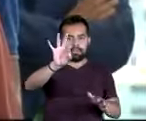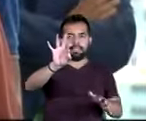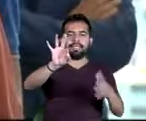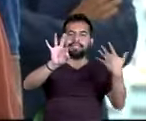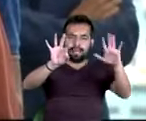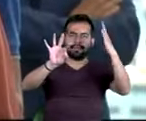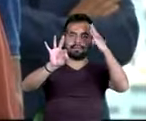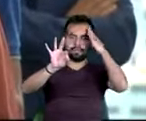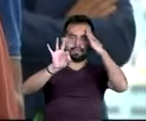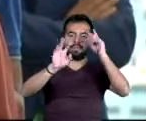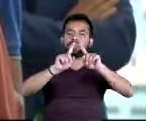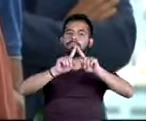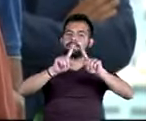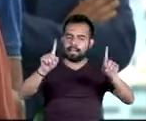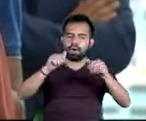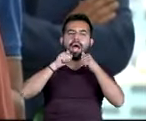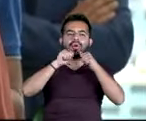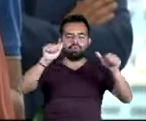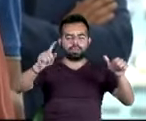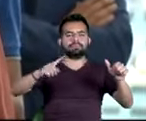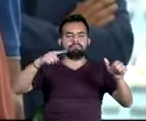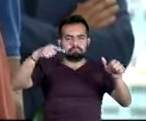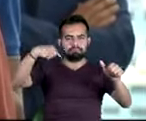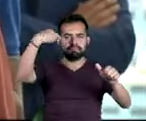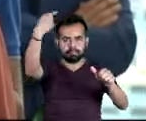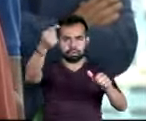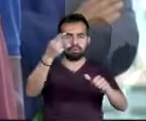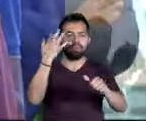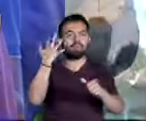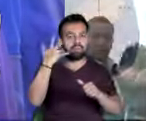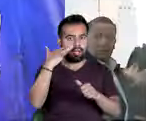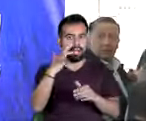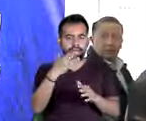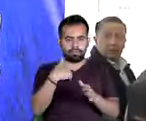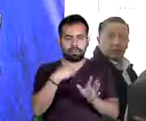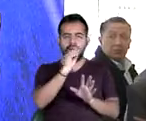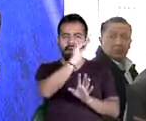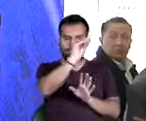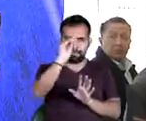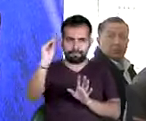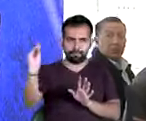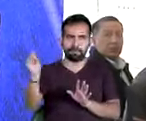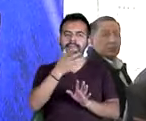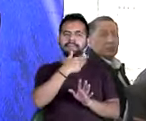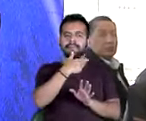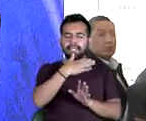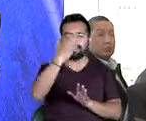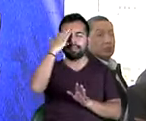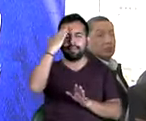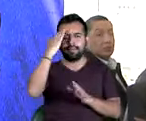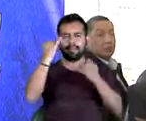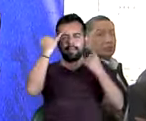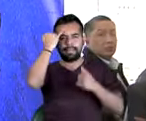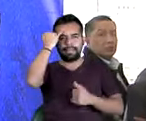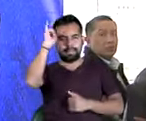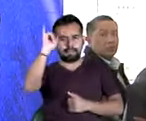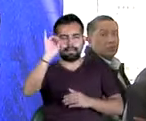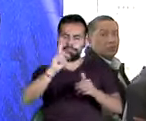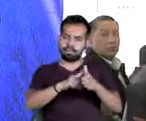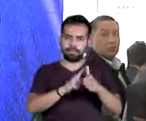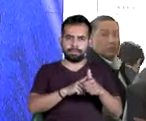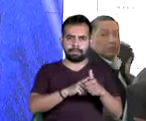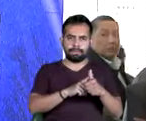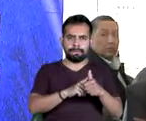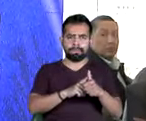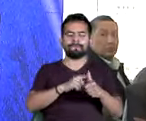lo anunciaremos en las próximas días, ¿sí?, cuando demos una idea de cómo quedan todos los sectores. Esto es lo primero.